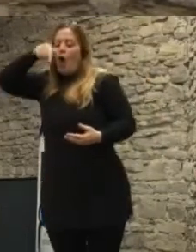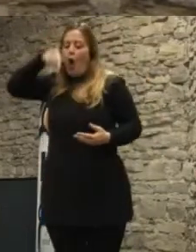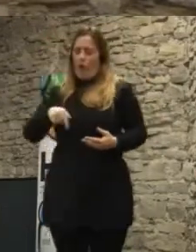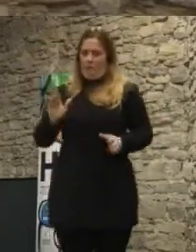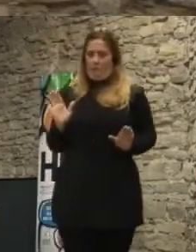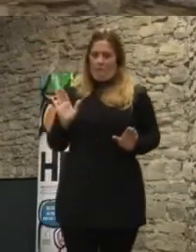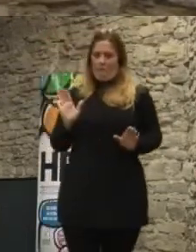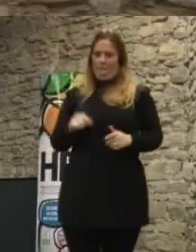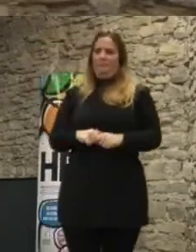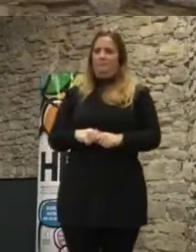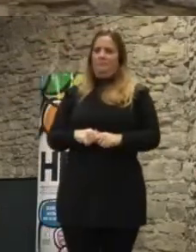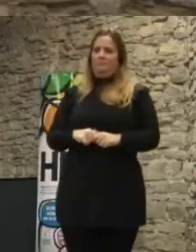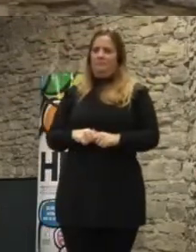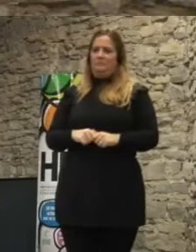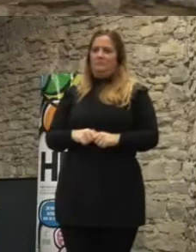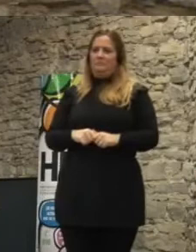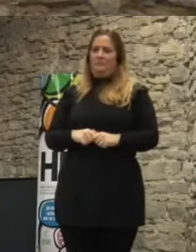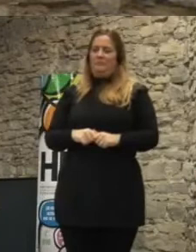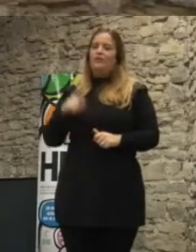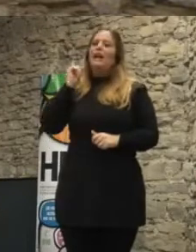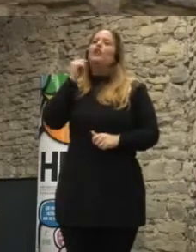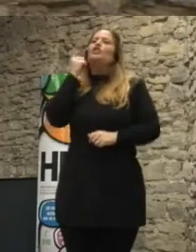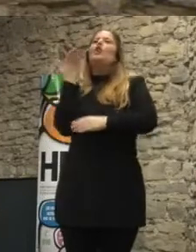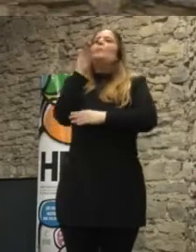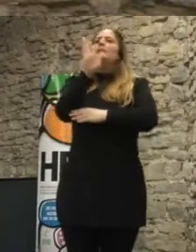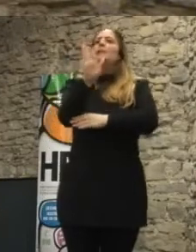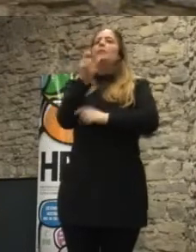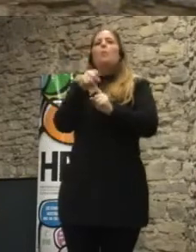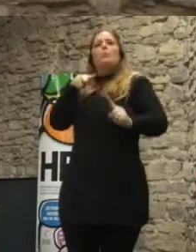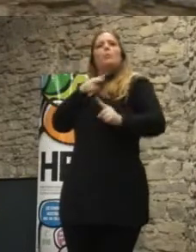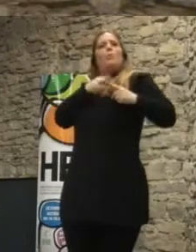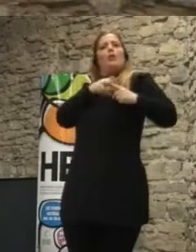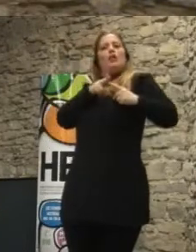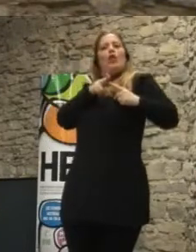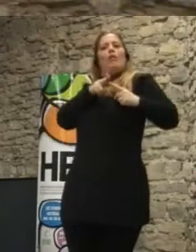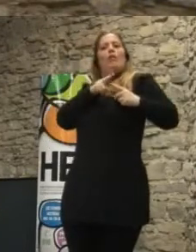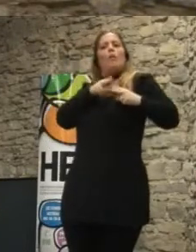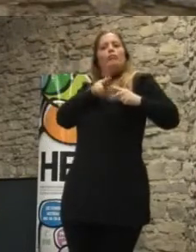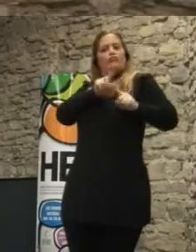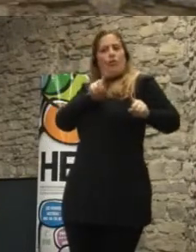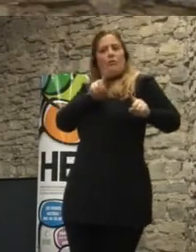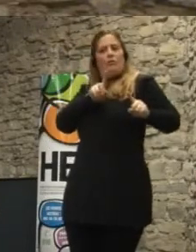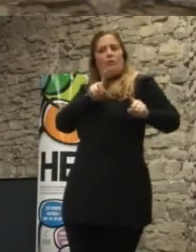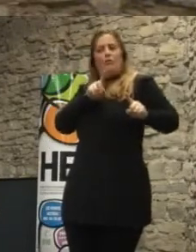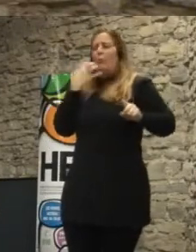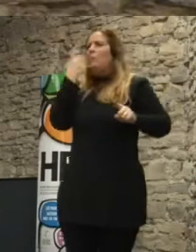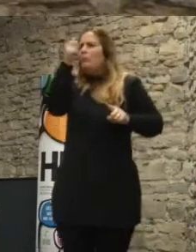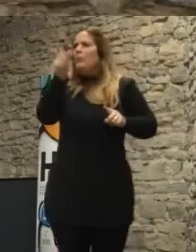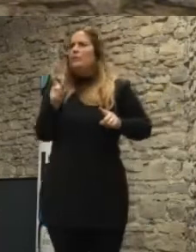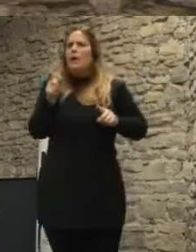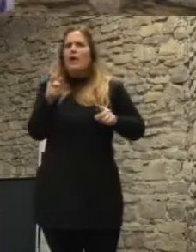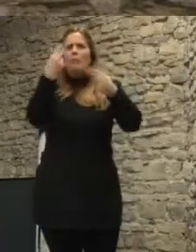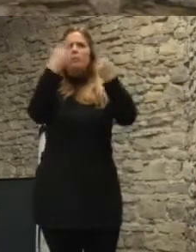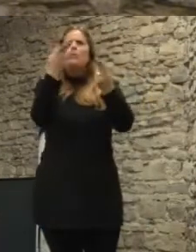decir, representar no solo desde el punto de vista político, sino desde el punto de quién pone encima de la mesa proyectos que